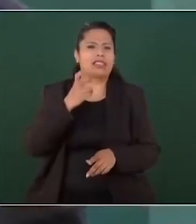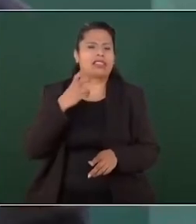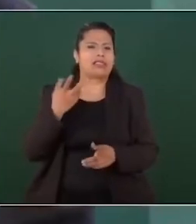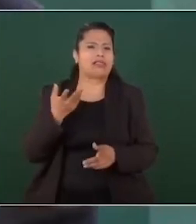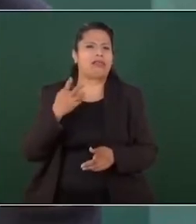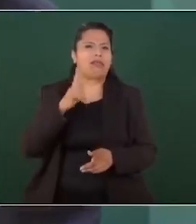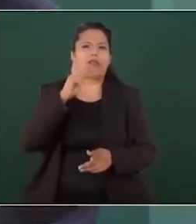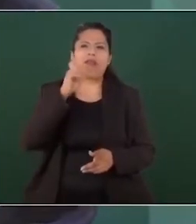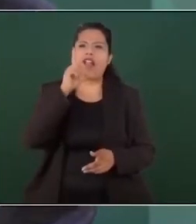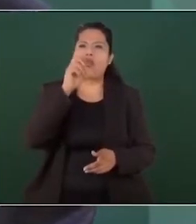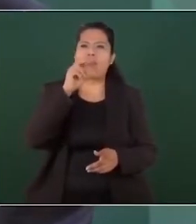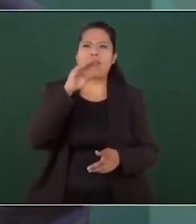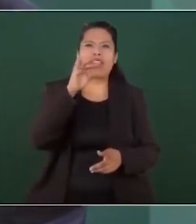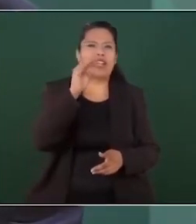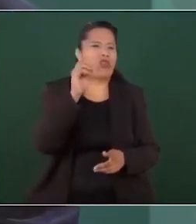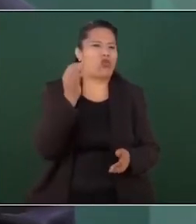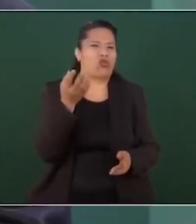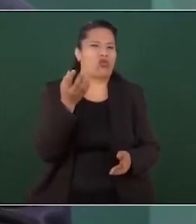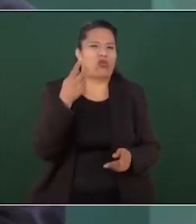Palominos, todos esos.